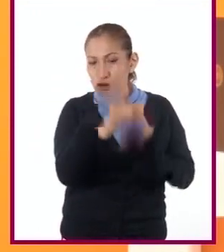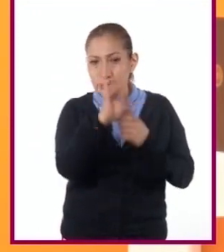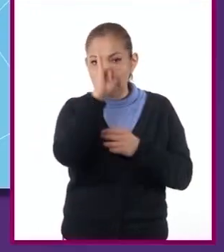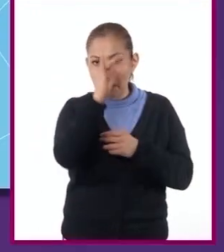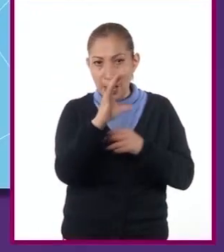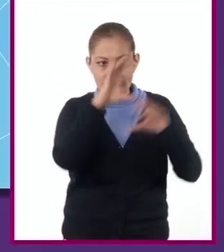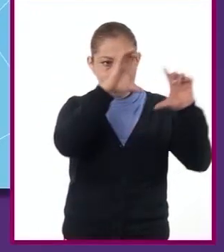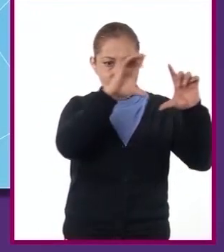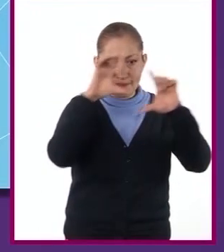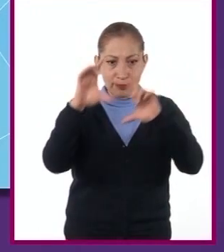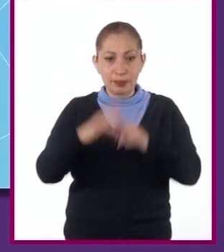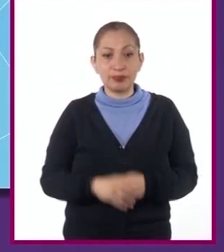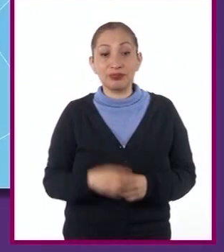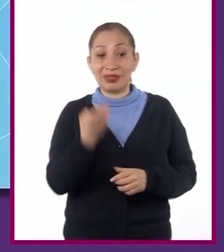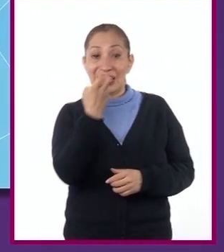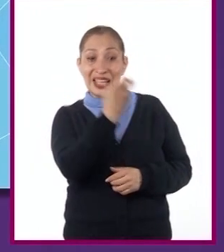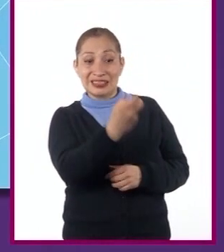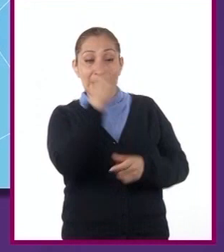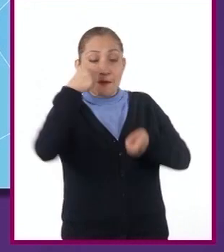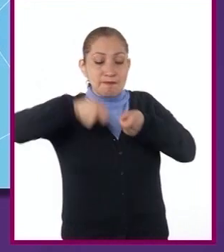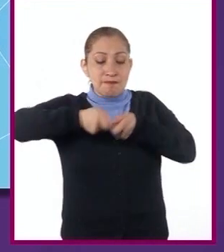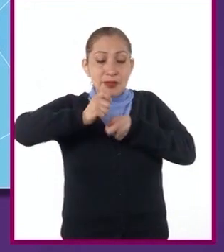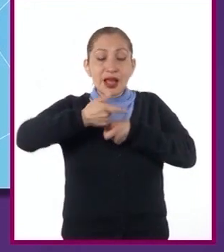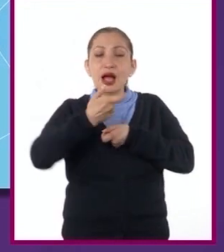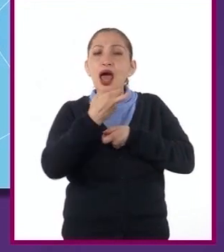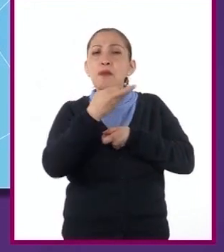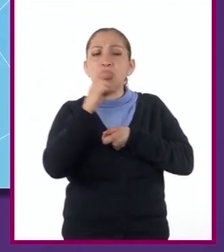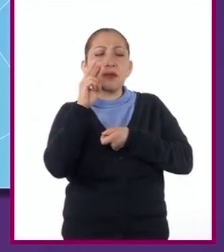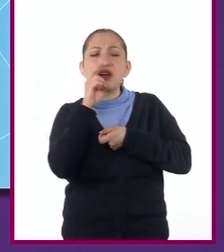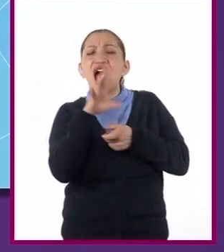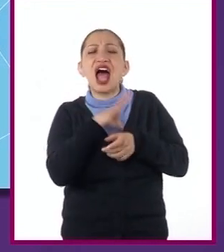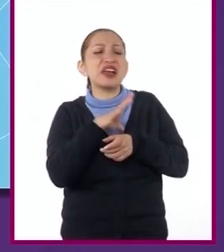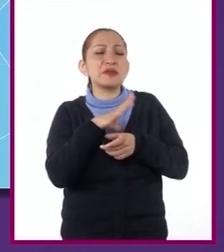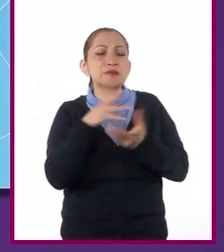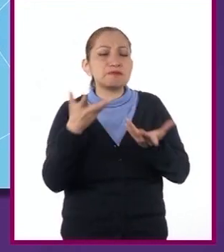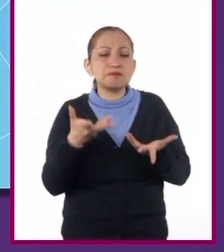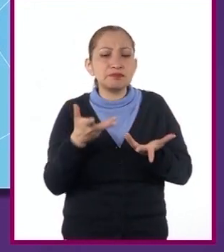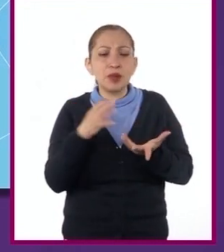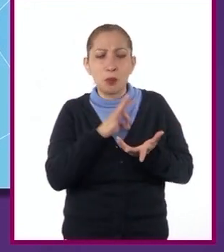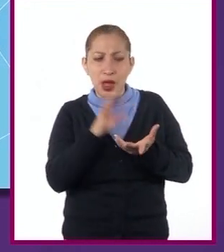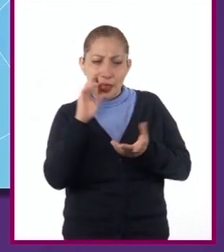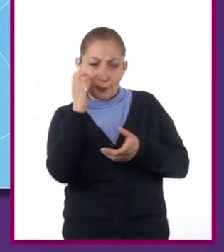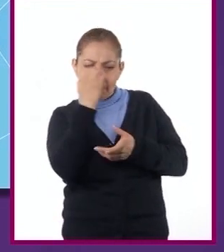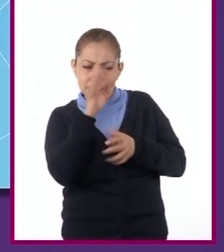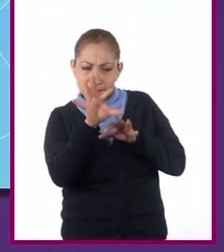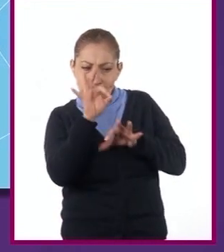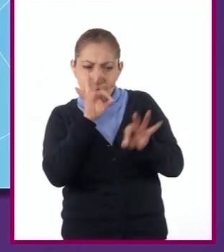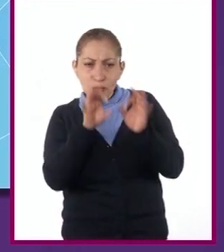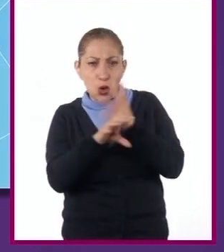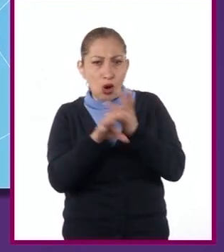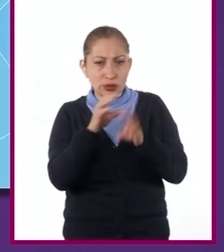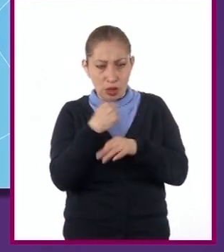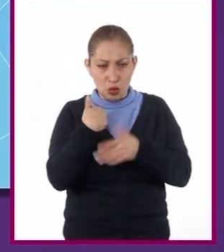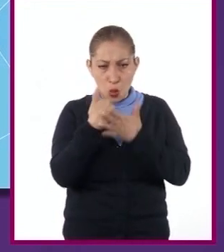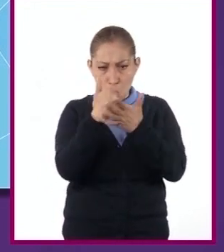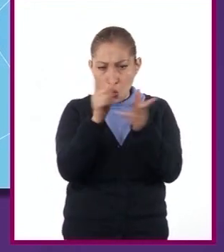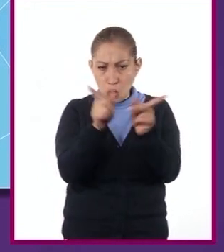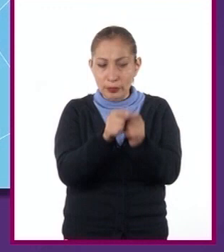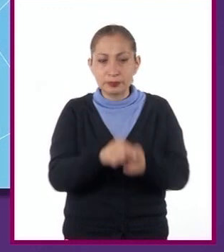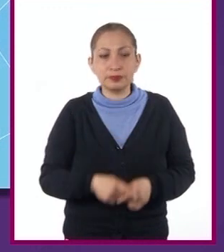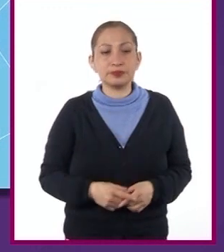imágenes. En este grabado, ¿qué pueden observar? ¿Qué pueden distinguir? Les ayudaré un